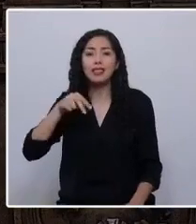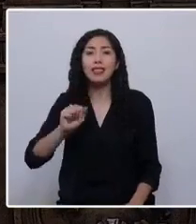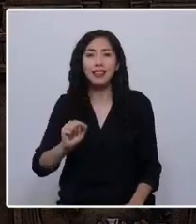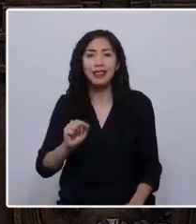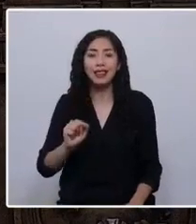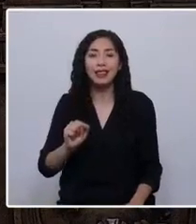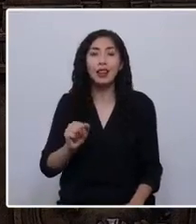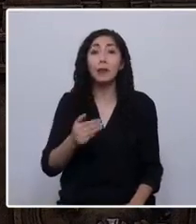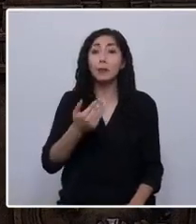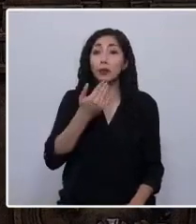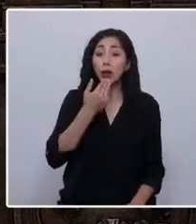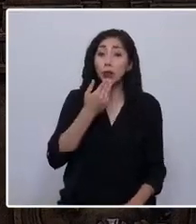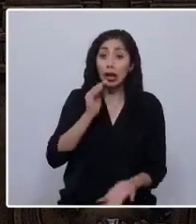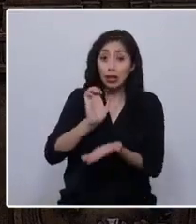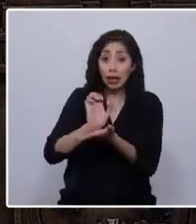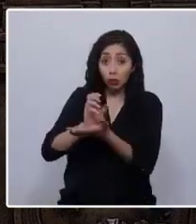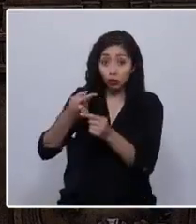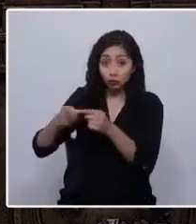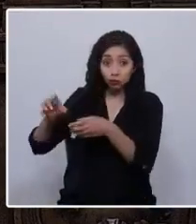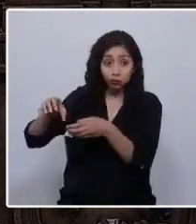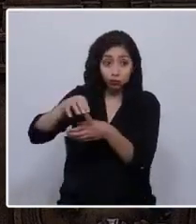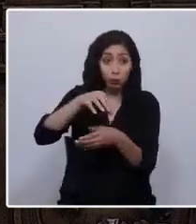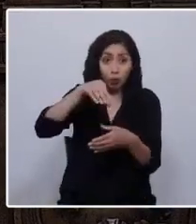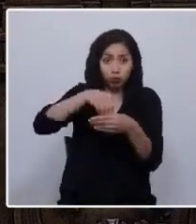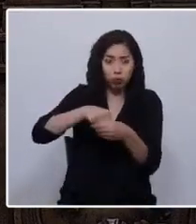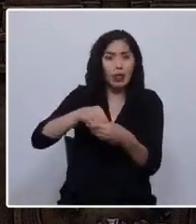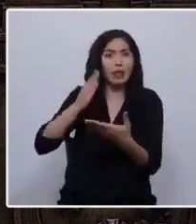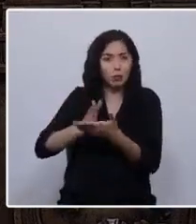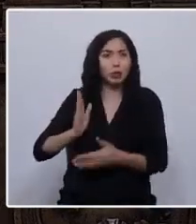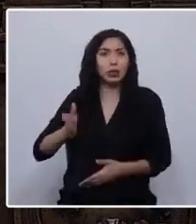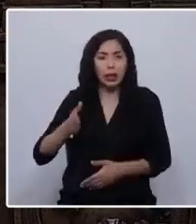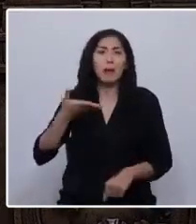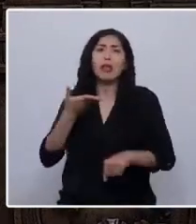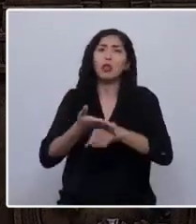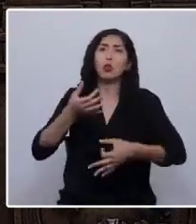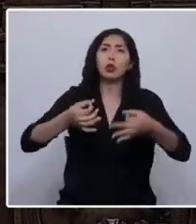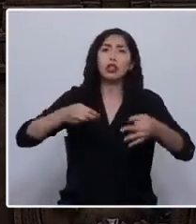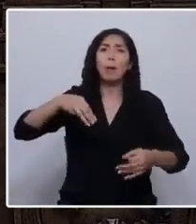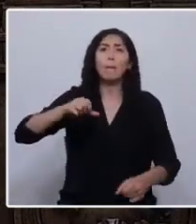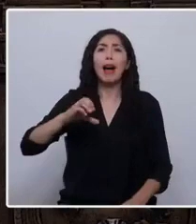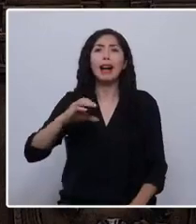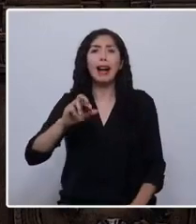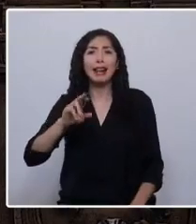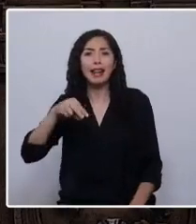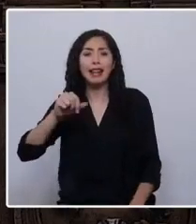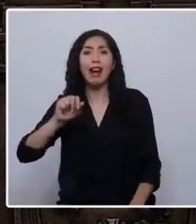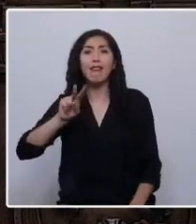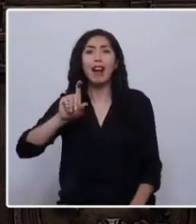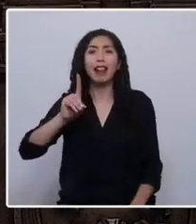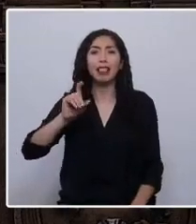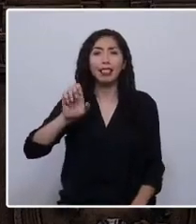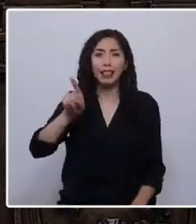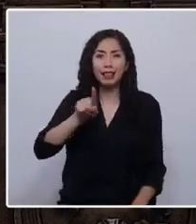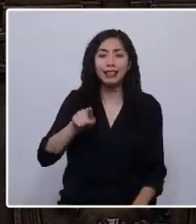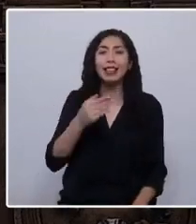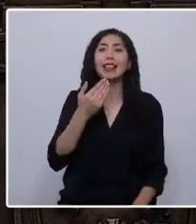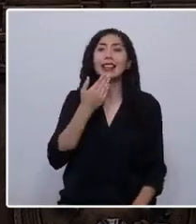Plurinacionalidad es no dejar pedir justicia para Macarena Valdés. Justicia para Nicolás